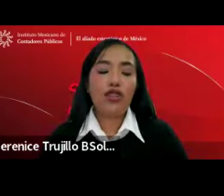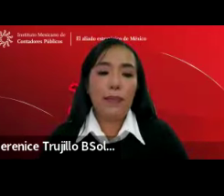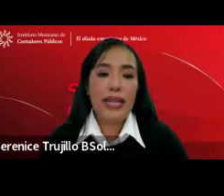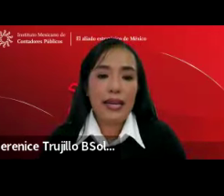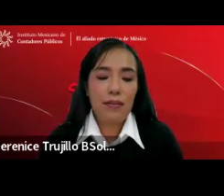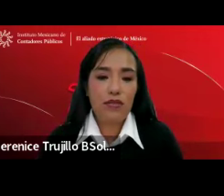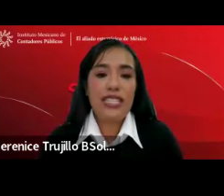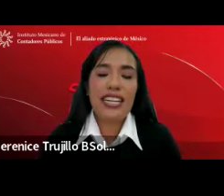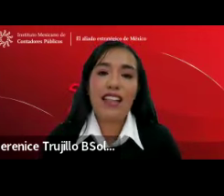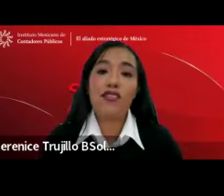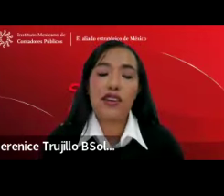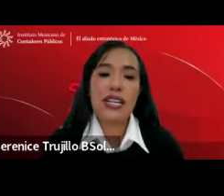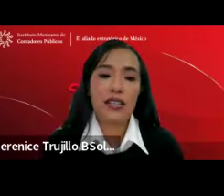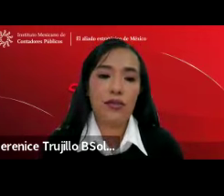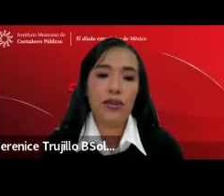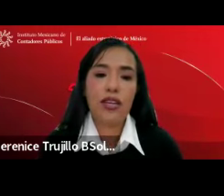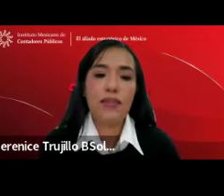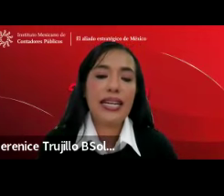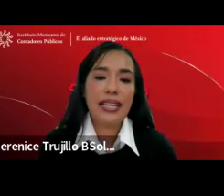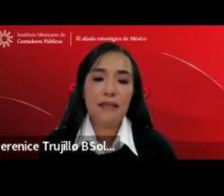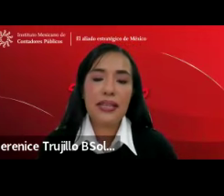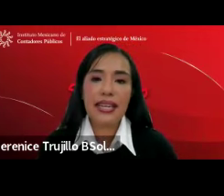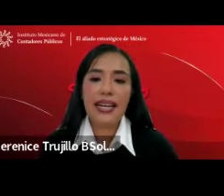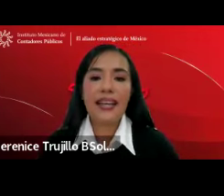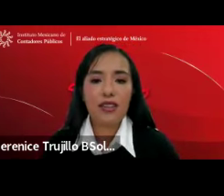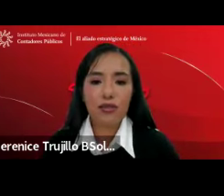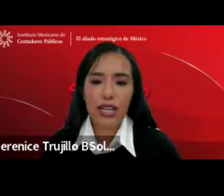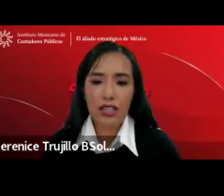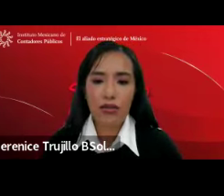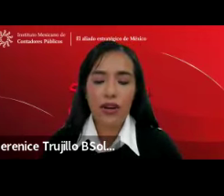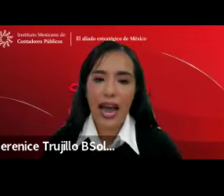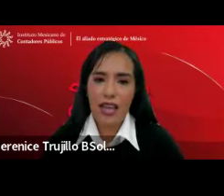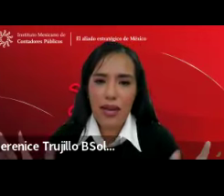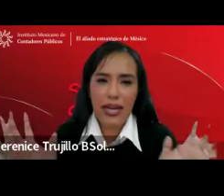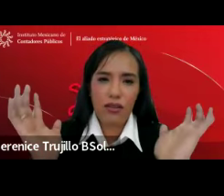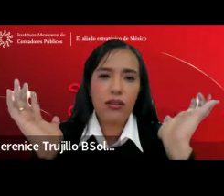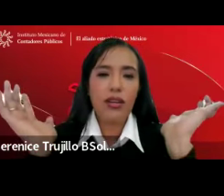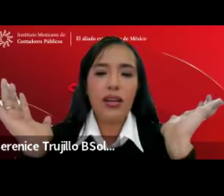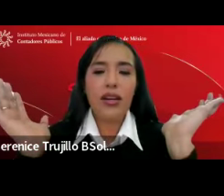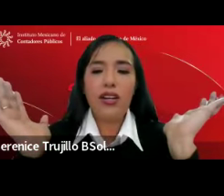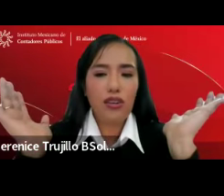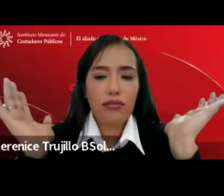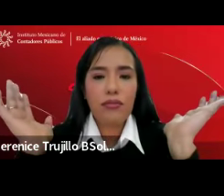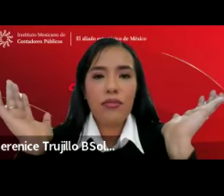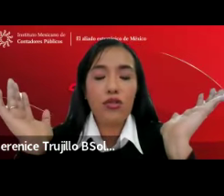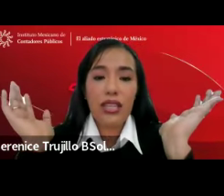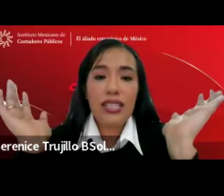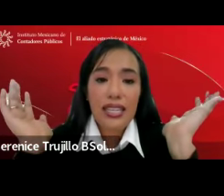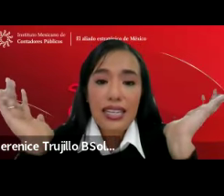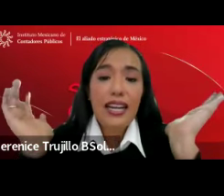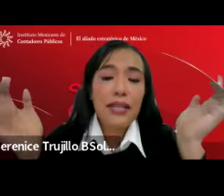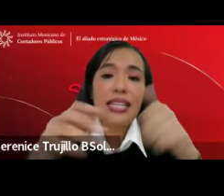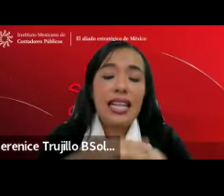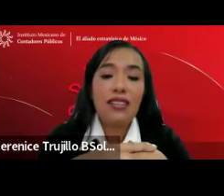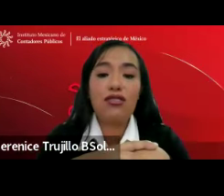Cuando nosotros apliquemos ese grado de riesgo y mi cliente me salga de alto riesgo, ¿ahí me quedo? No,